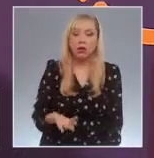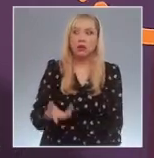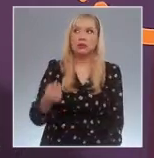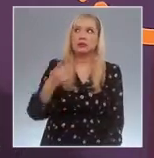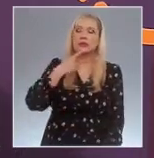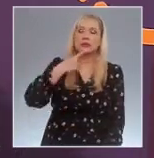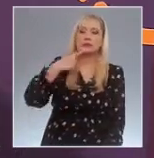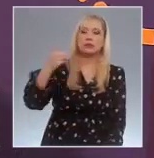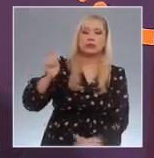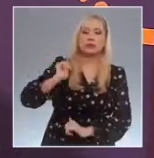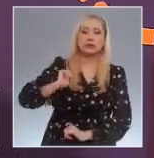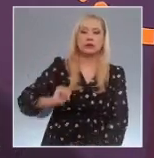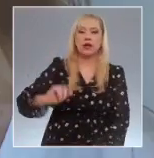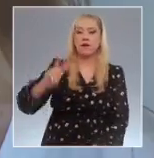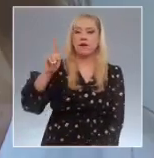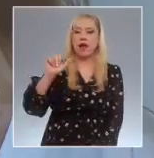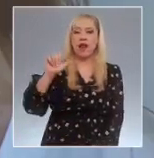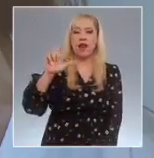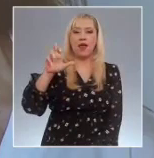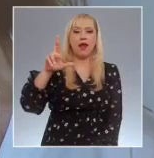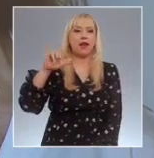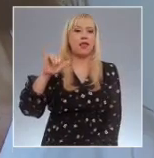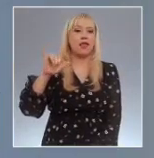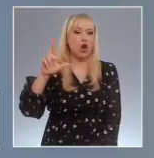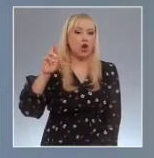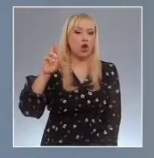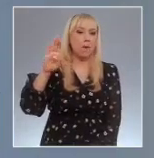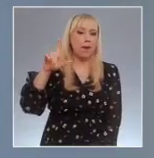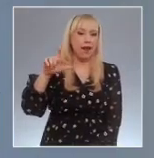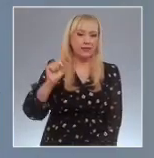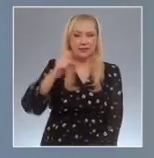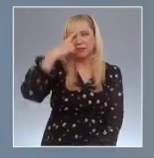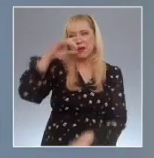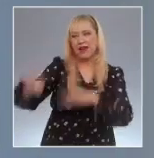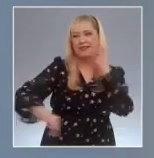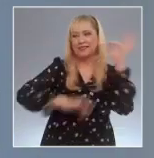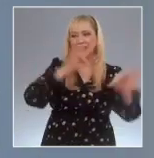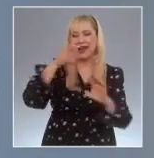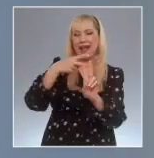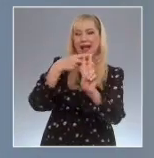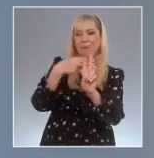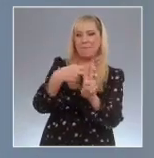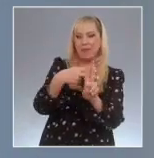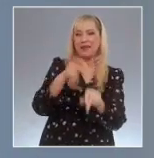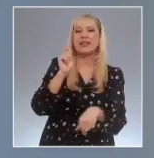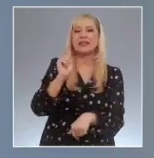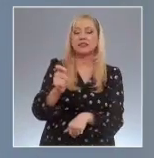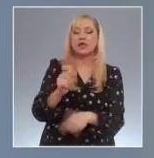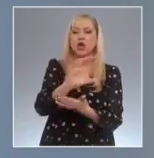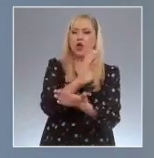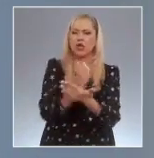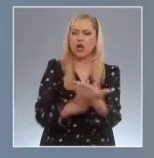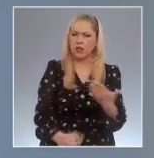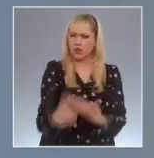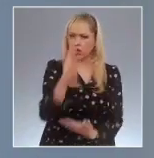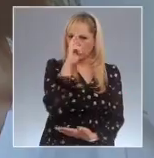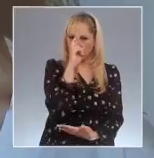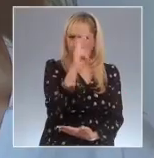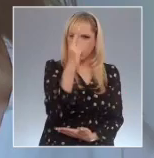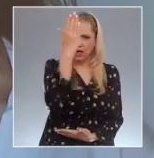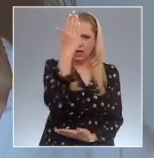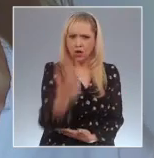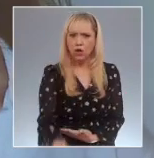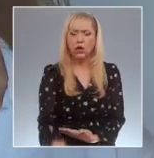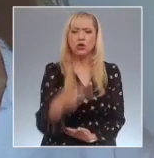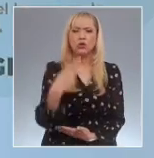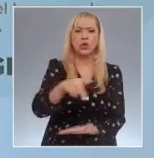Uribe Robles. En el lanzamiento de la campaña Contrato Digno, iniciativa para promover derechos de las personas trabajadoras